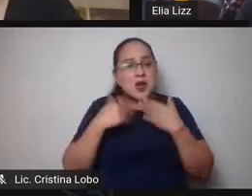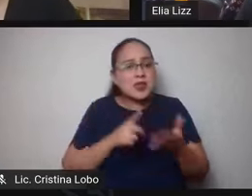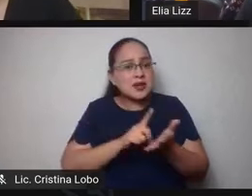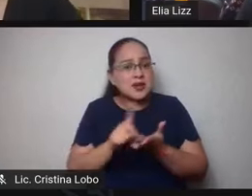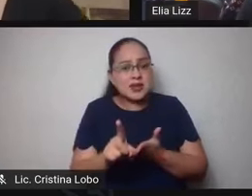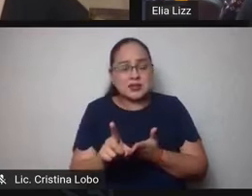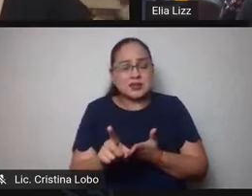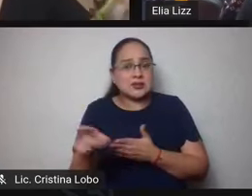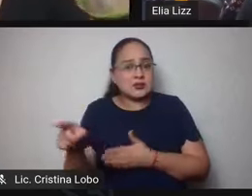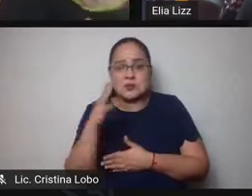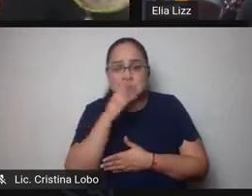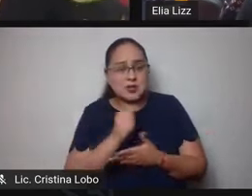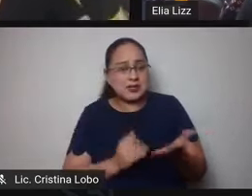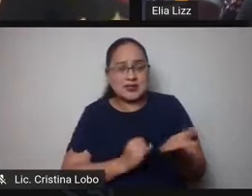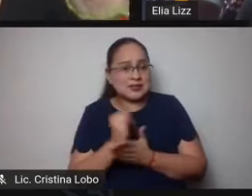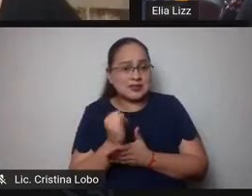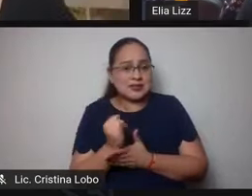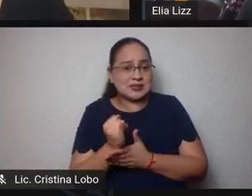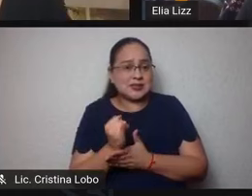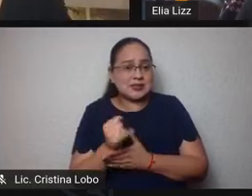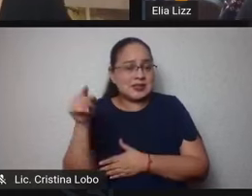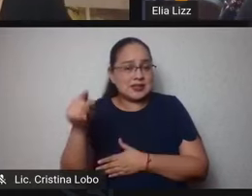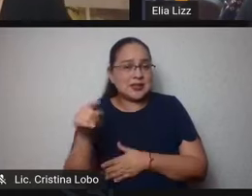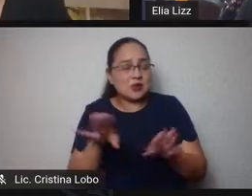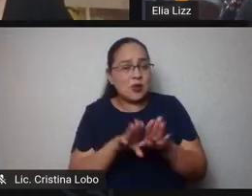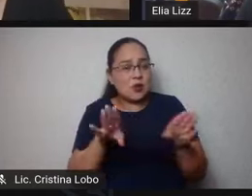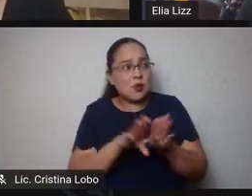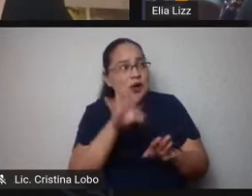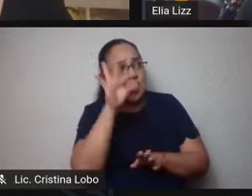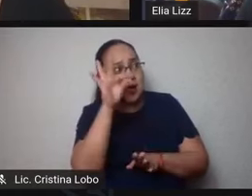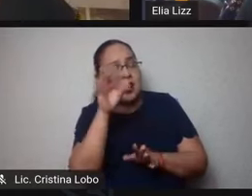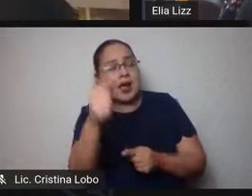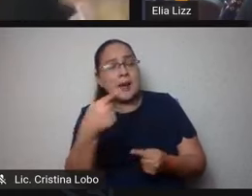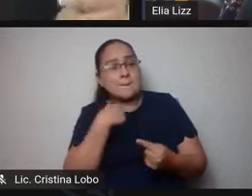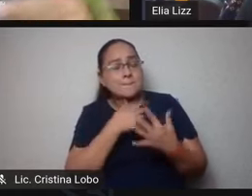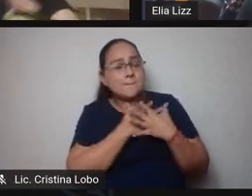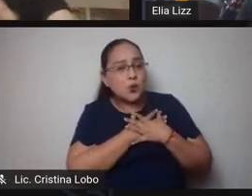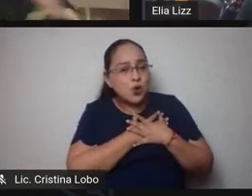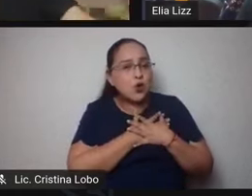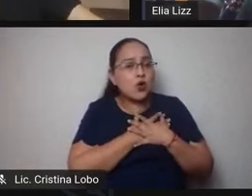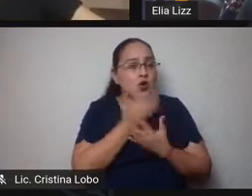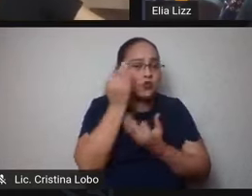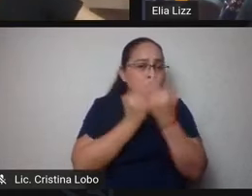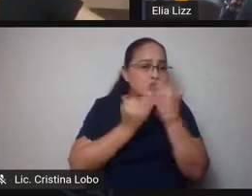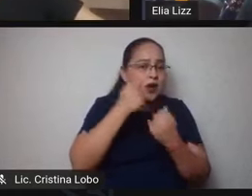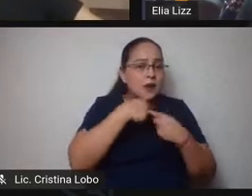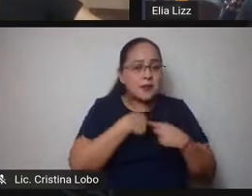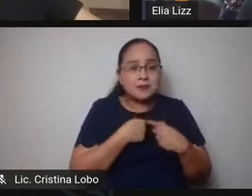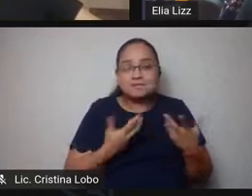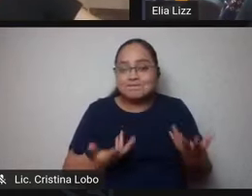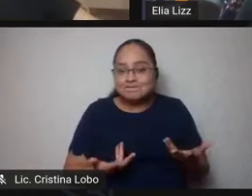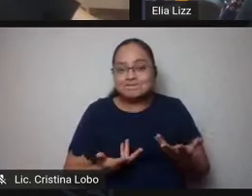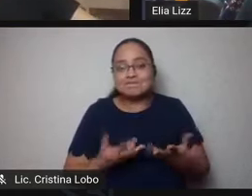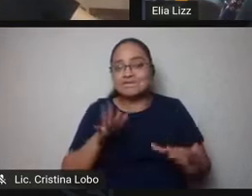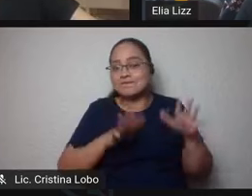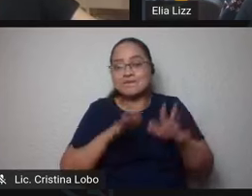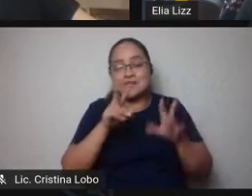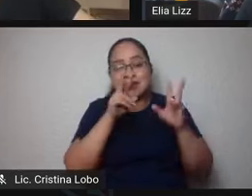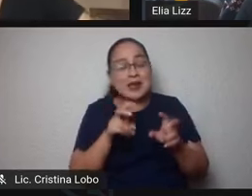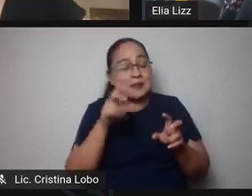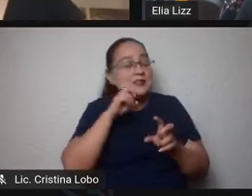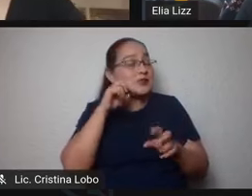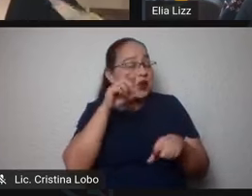capacidad jurídica de giro, de ser amados y amadas en este contexto de la sexualidad, como